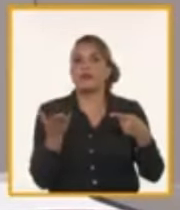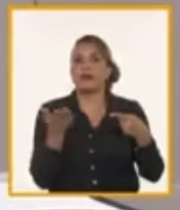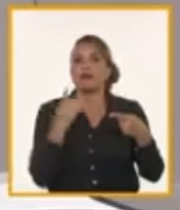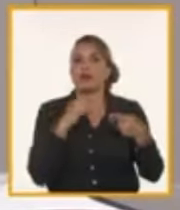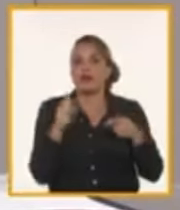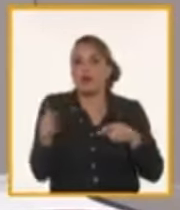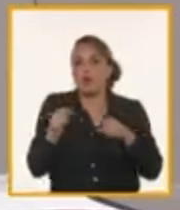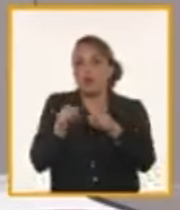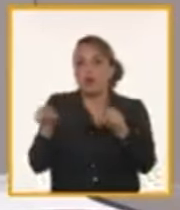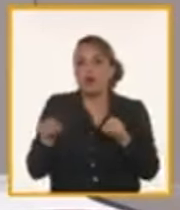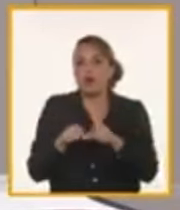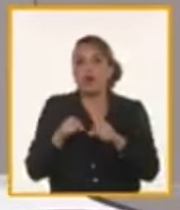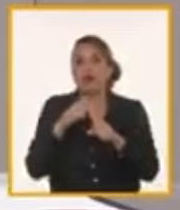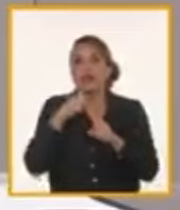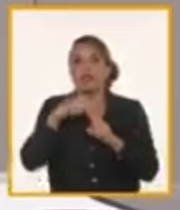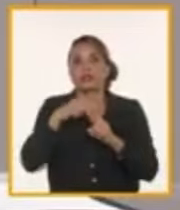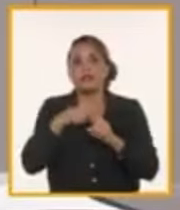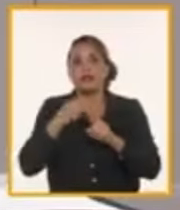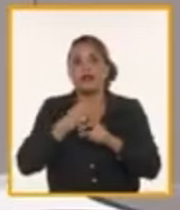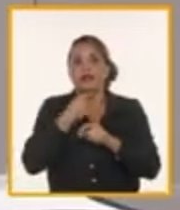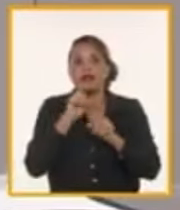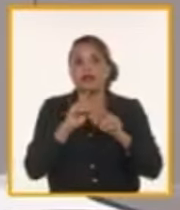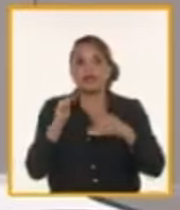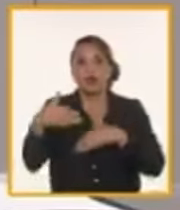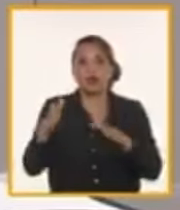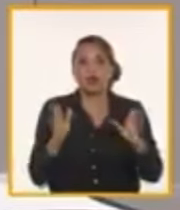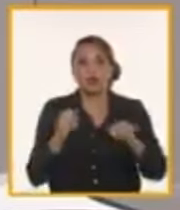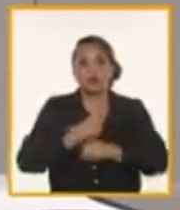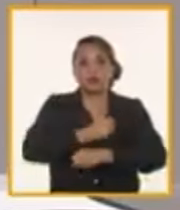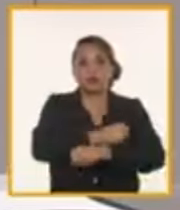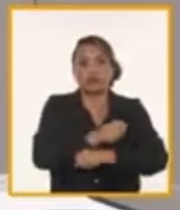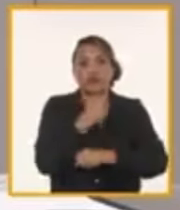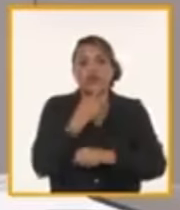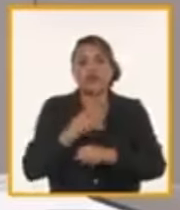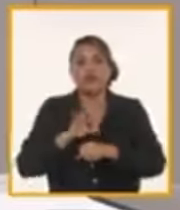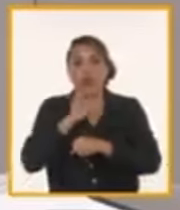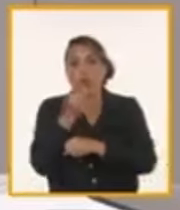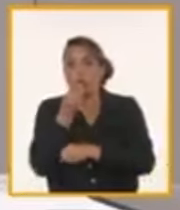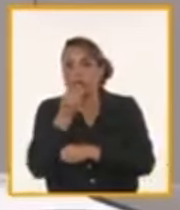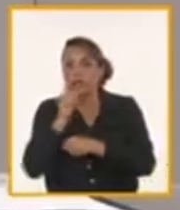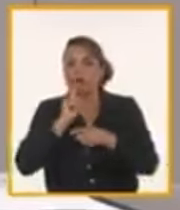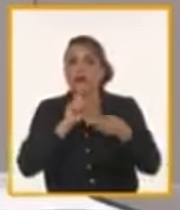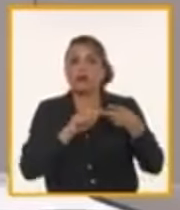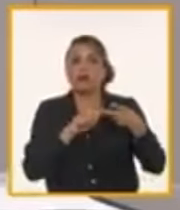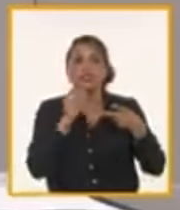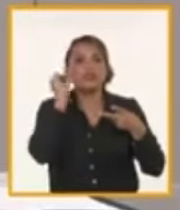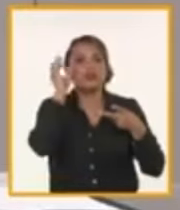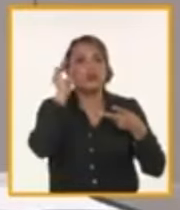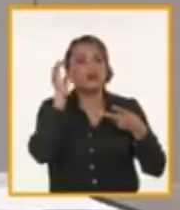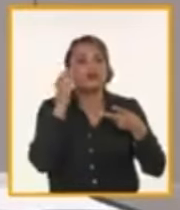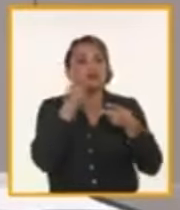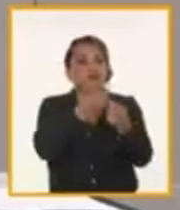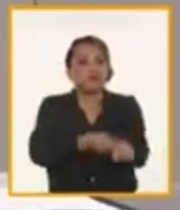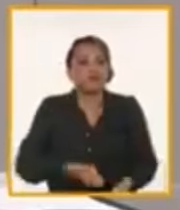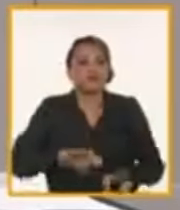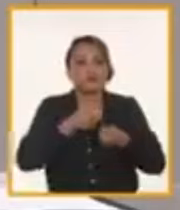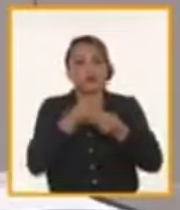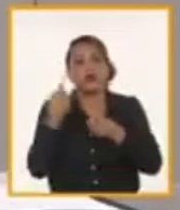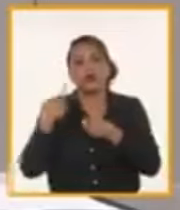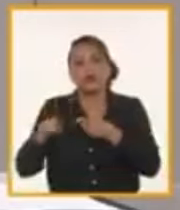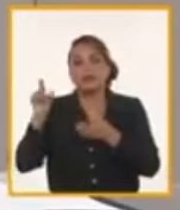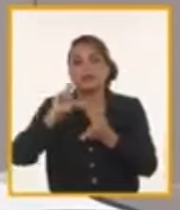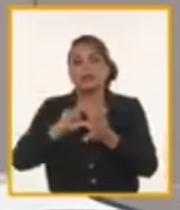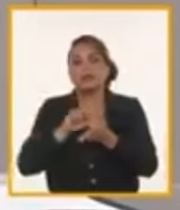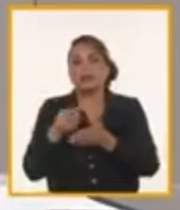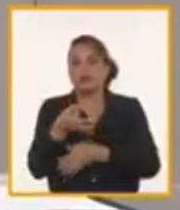cautiva en la terminal de contenedores de Mariel que es el ciclo corto de logística y el otro es el de innovación agraria Precisamente en uno de losotros centros universitarios